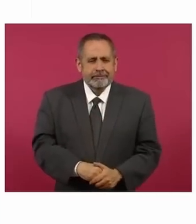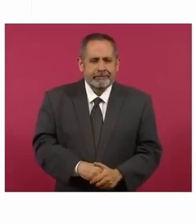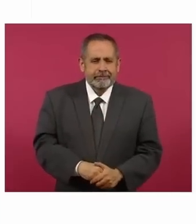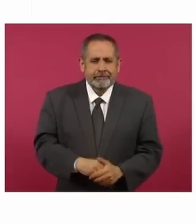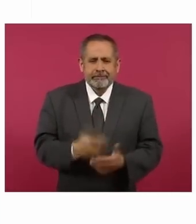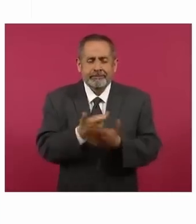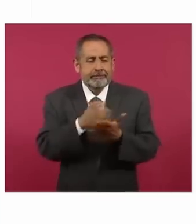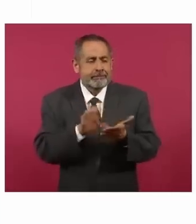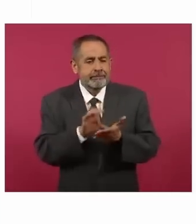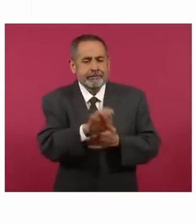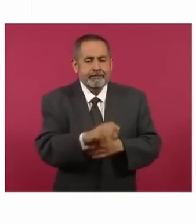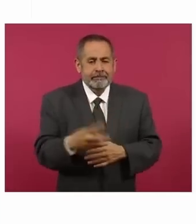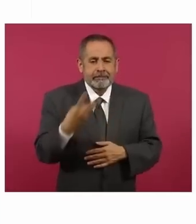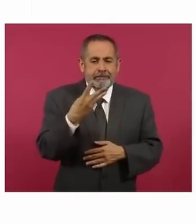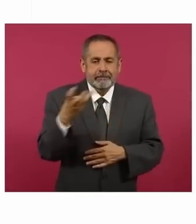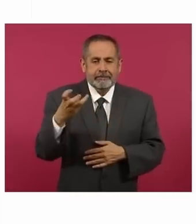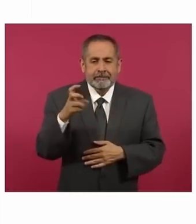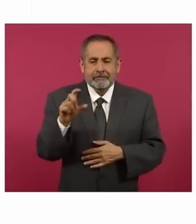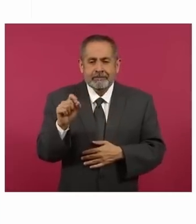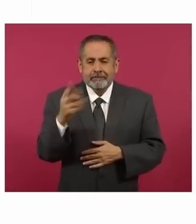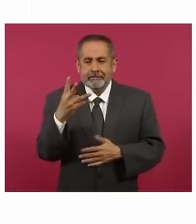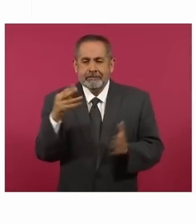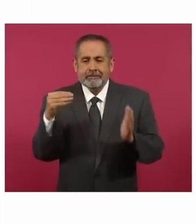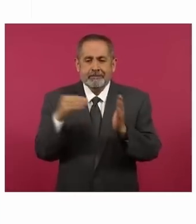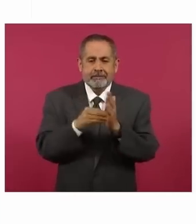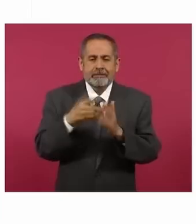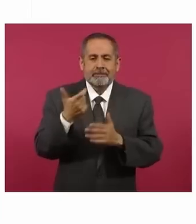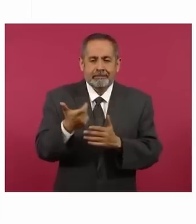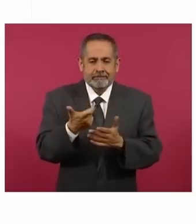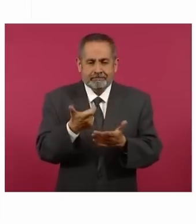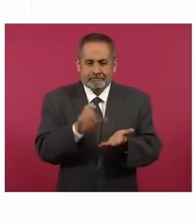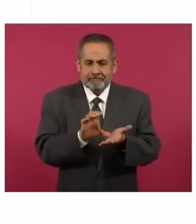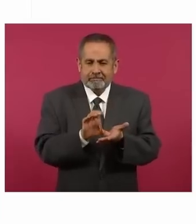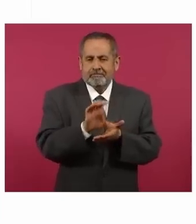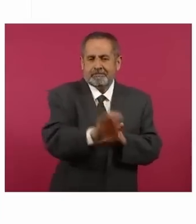Le pagaron 324 mil pesos,